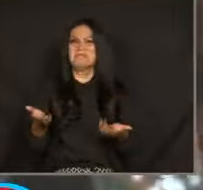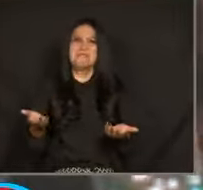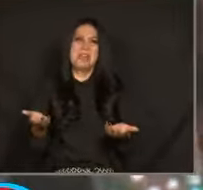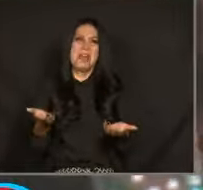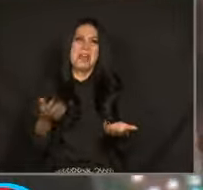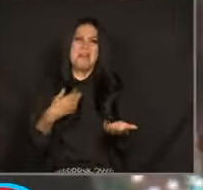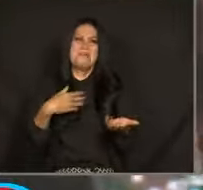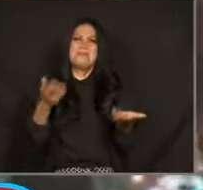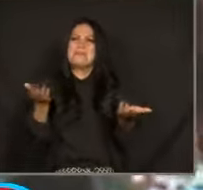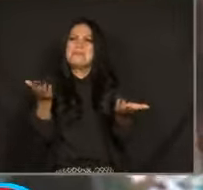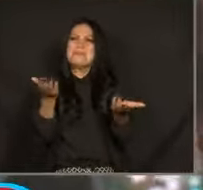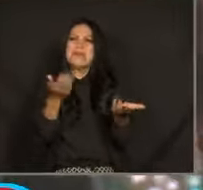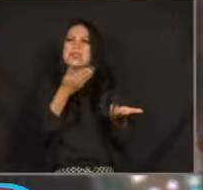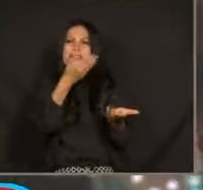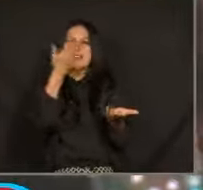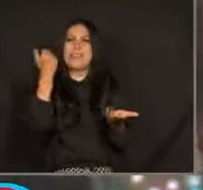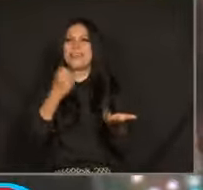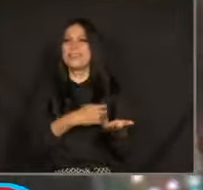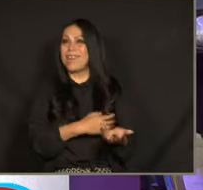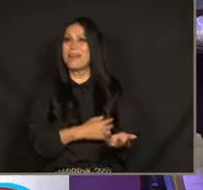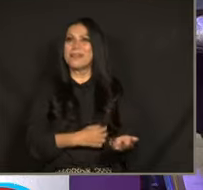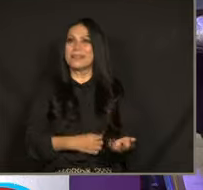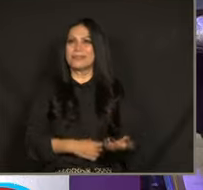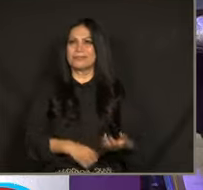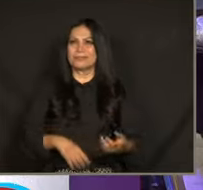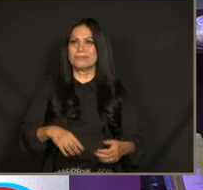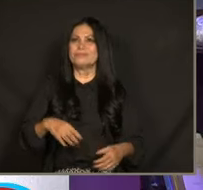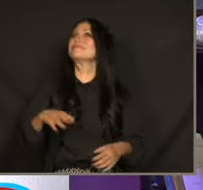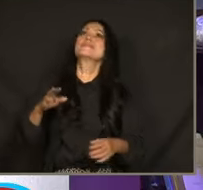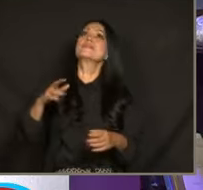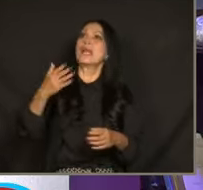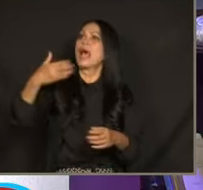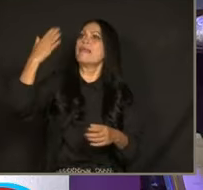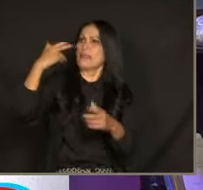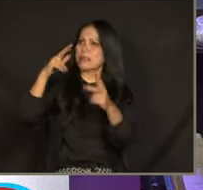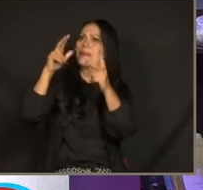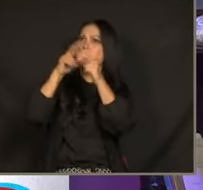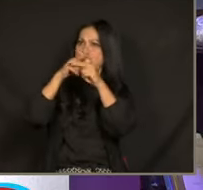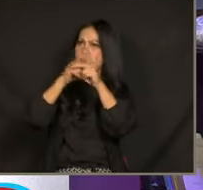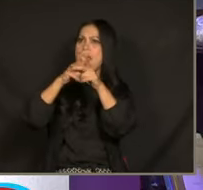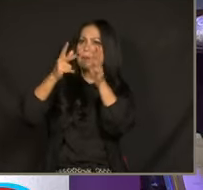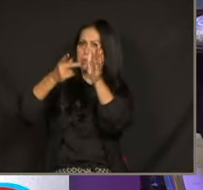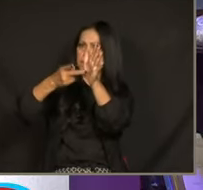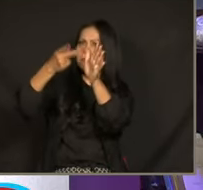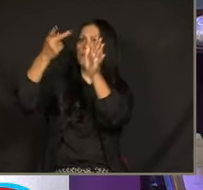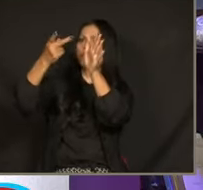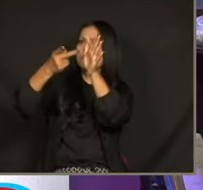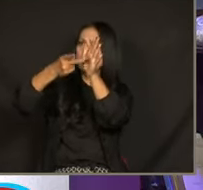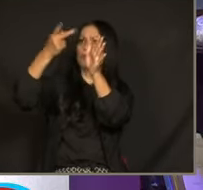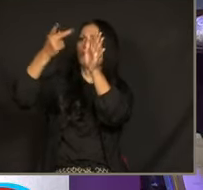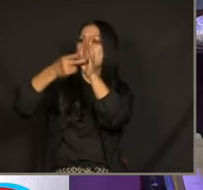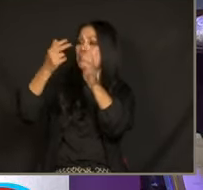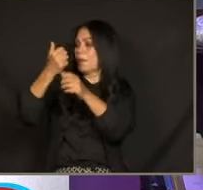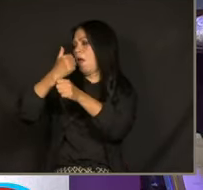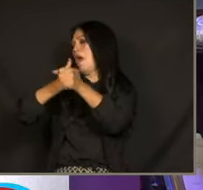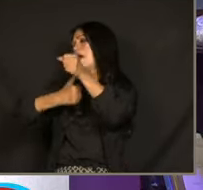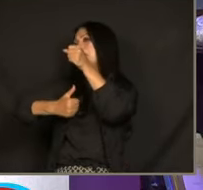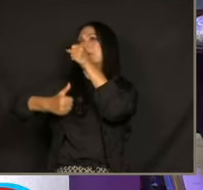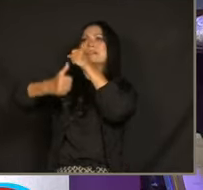proyecto sigues creciendo he tenido como 3 pero hace 20 años